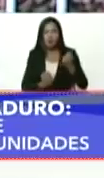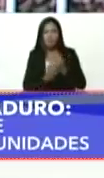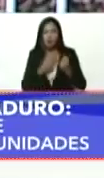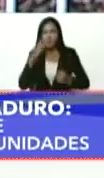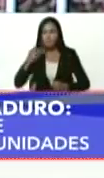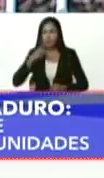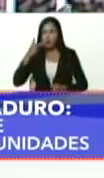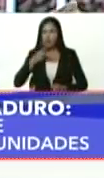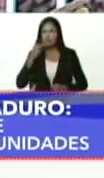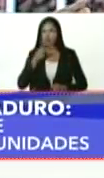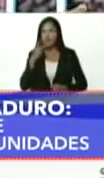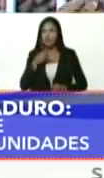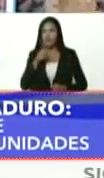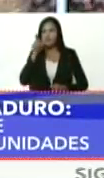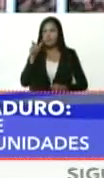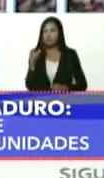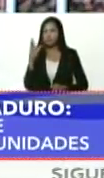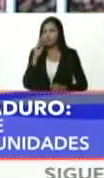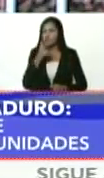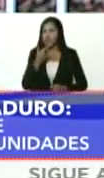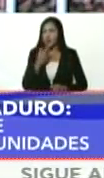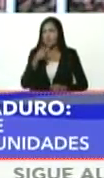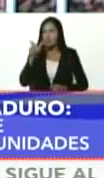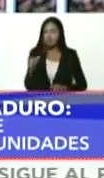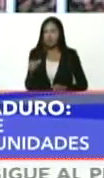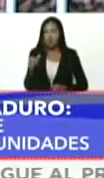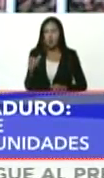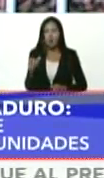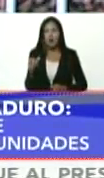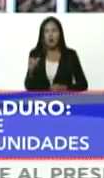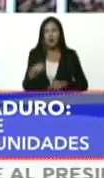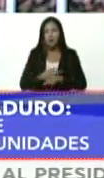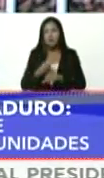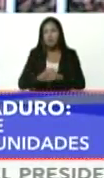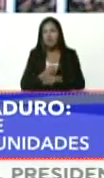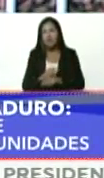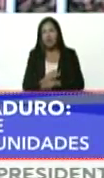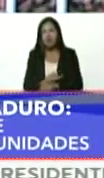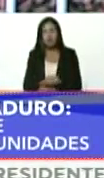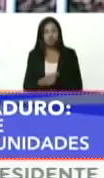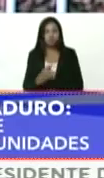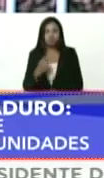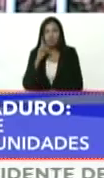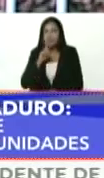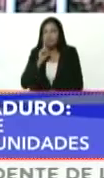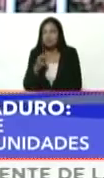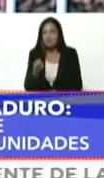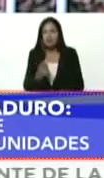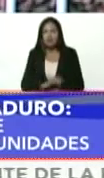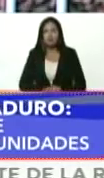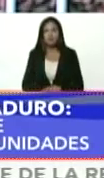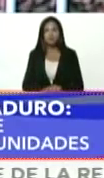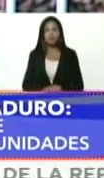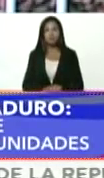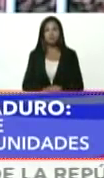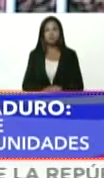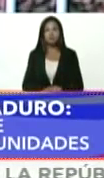político a su fantasmagórico y pretendido gobierno farsante.